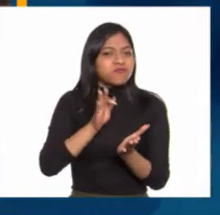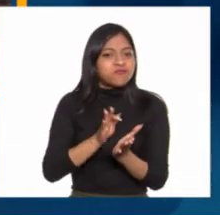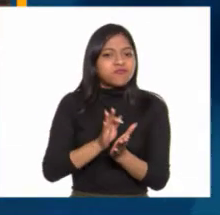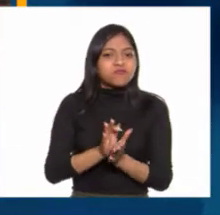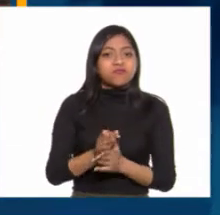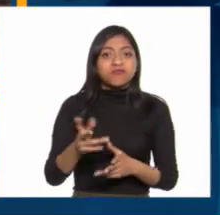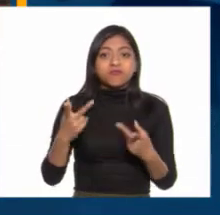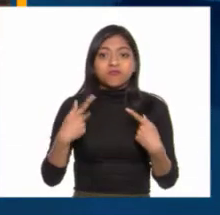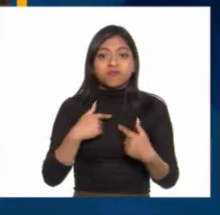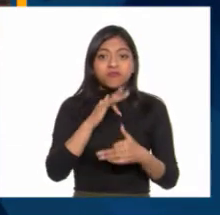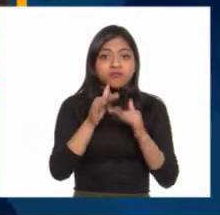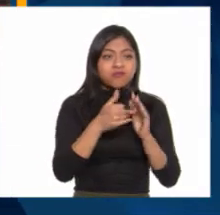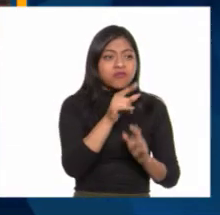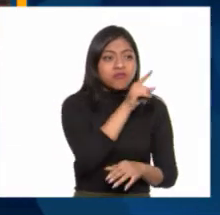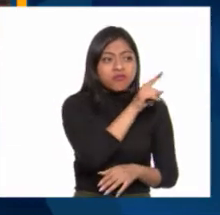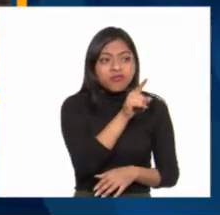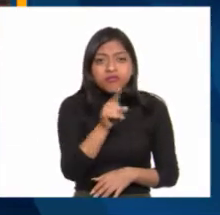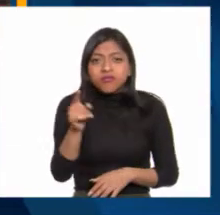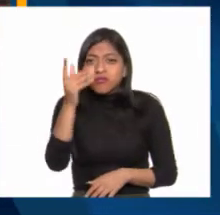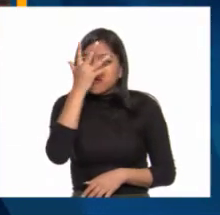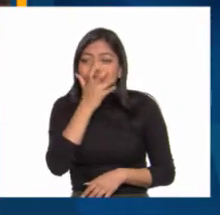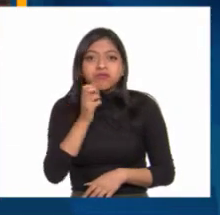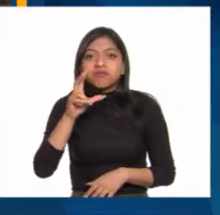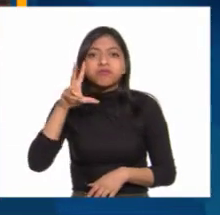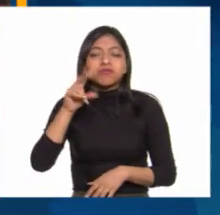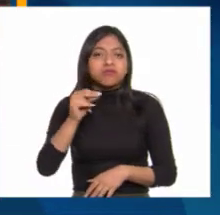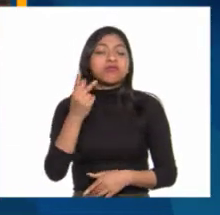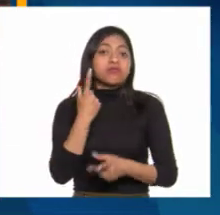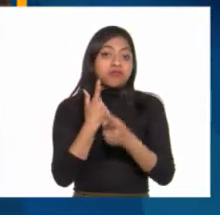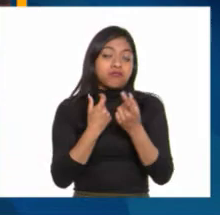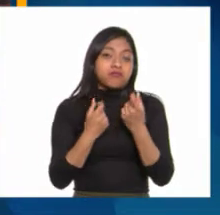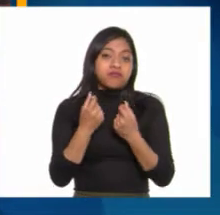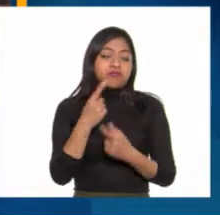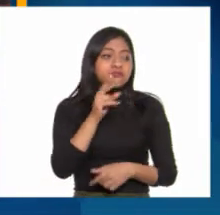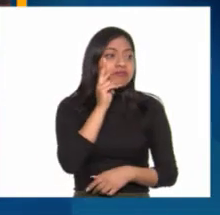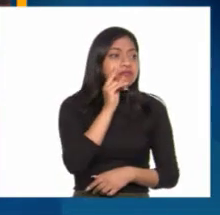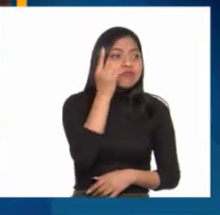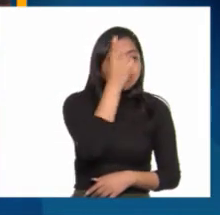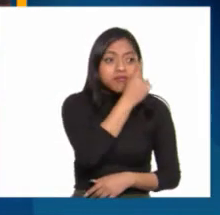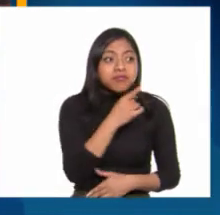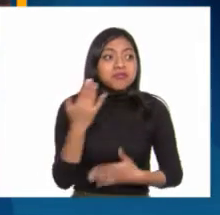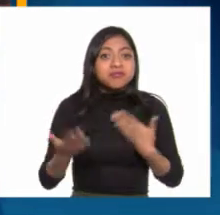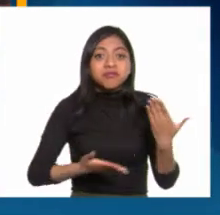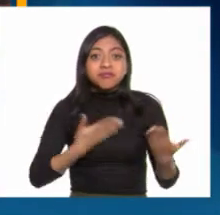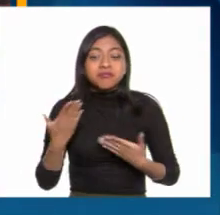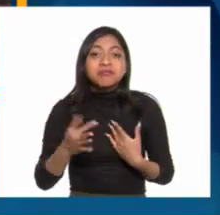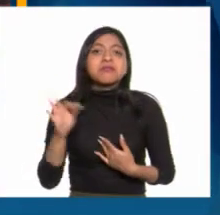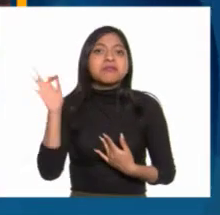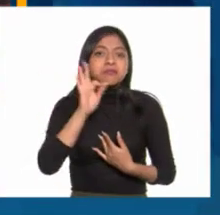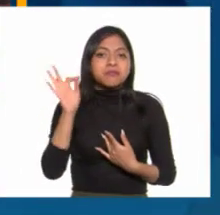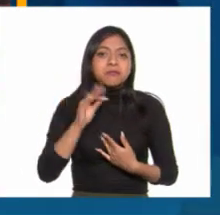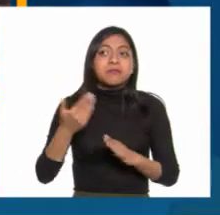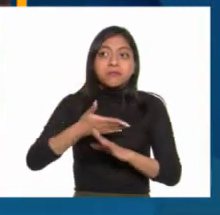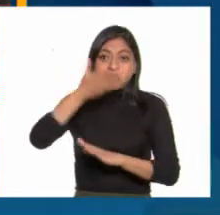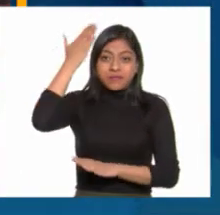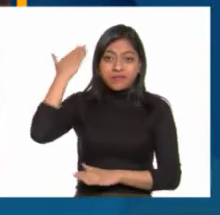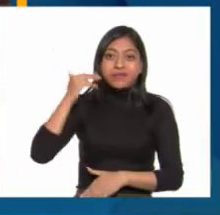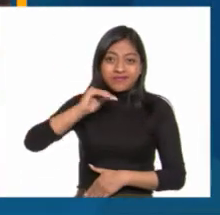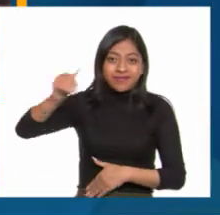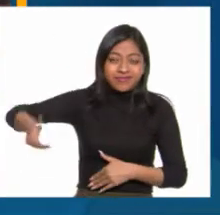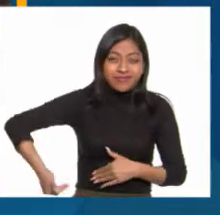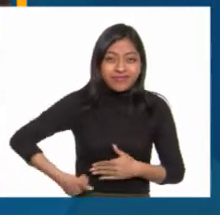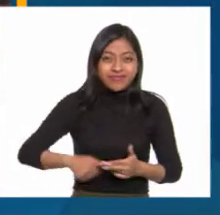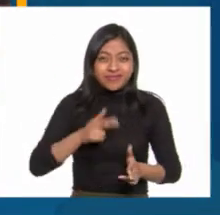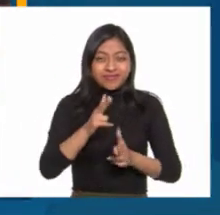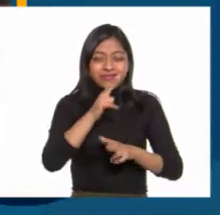sus personajes se vieran tristes. A lo mejor en verdad son los personajes que iban en el camión el día que tuvo el